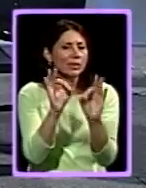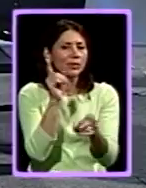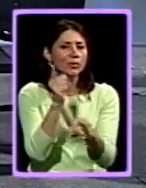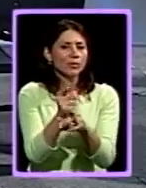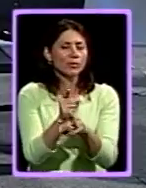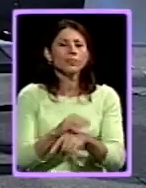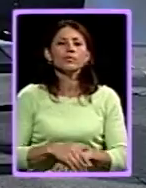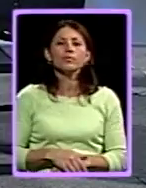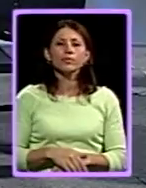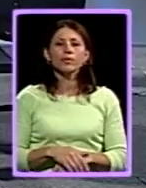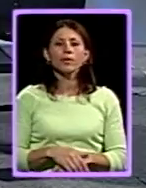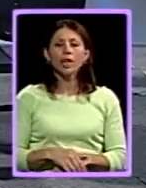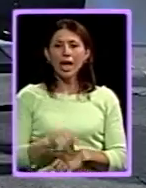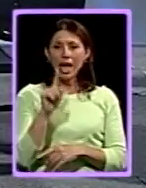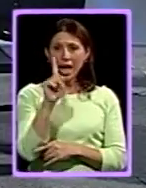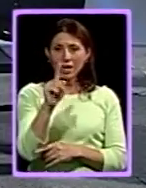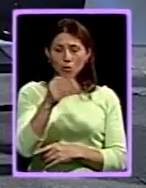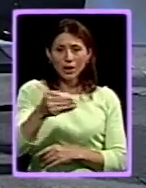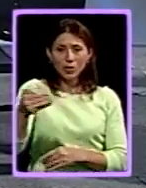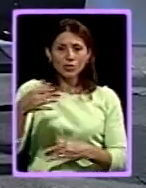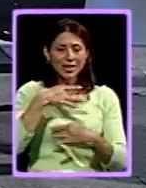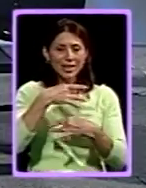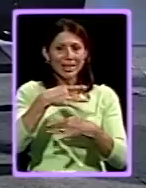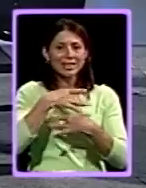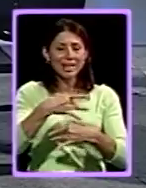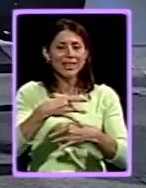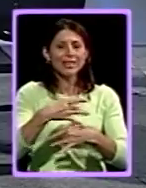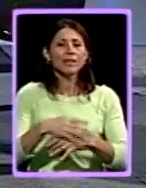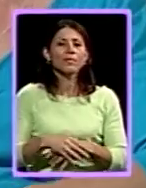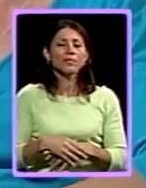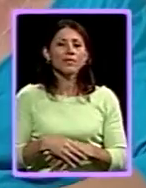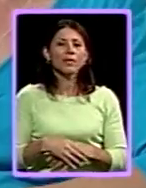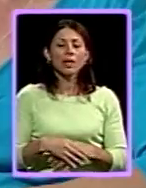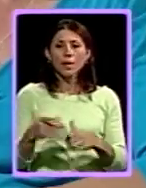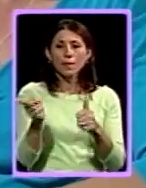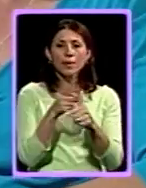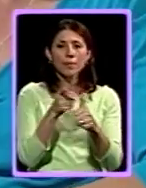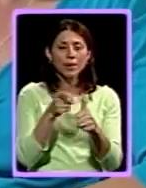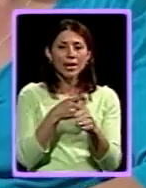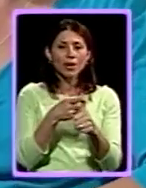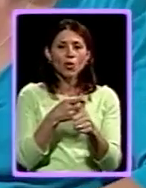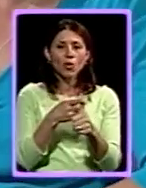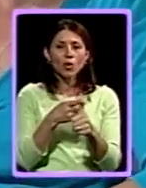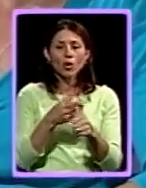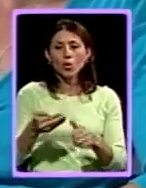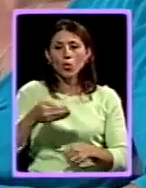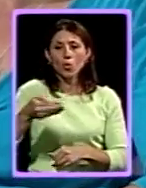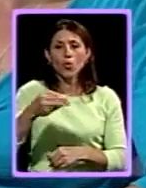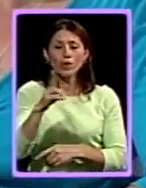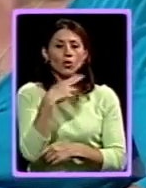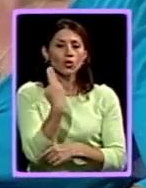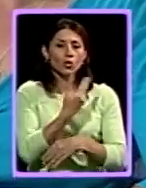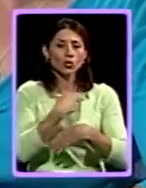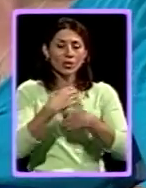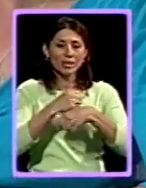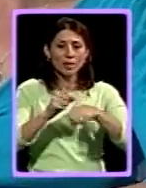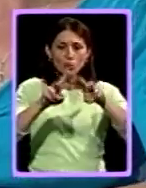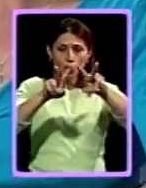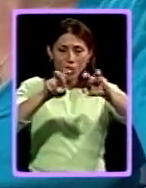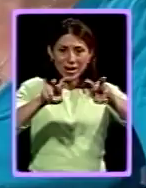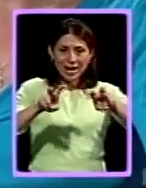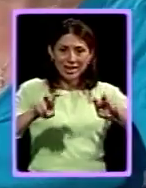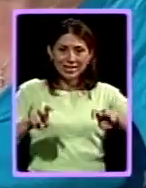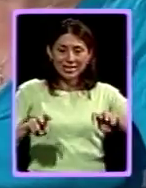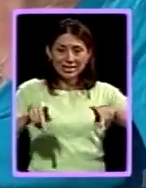ese tema. Ahí hay una cosa interesante que hay que tomar, y es que, bueno, primero que todo, cuando nosotros hacemos el análisis que dice Catalina